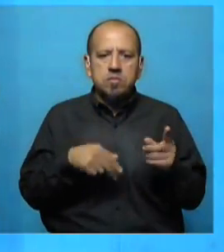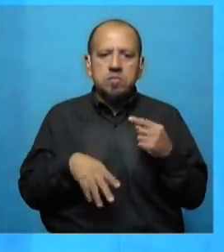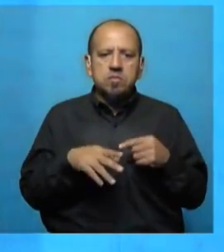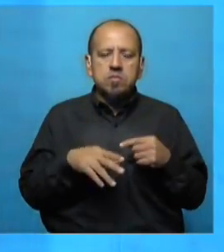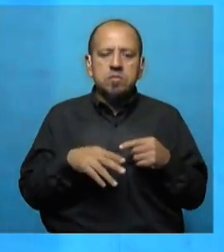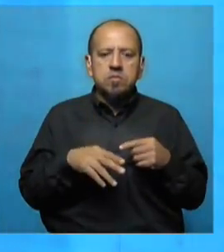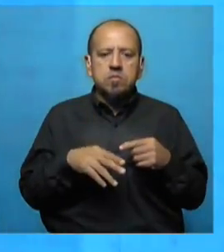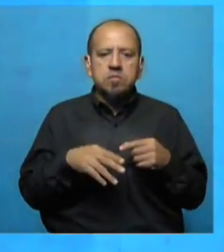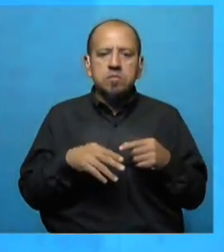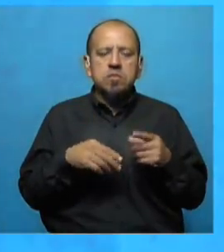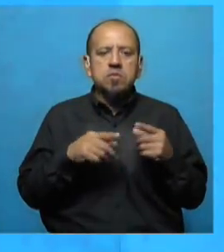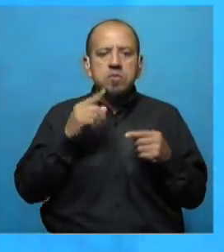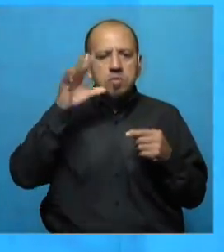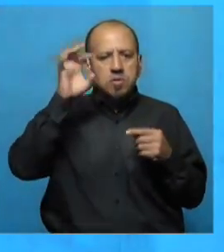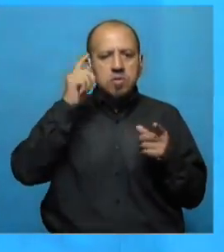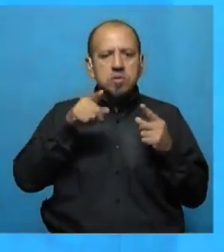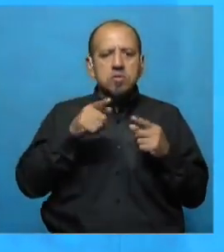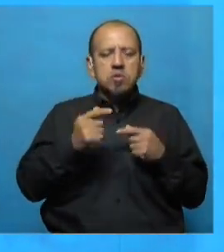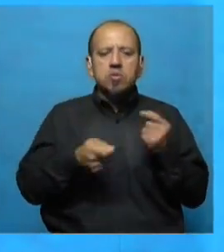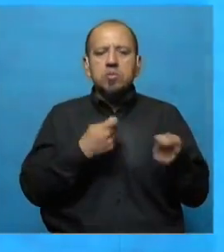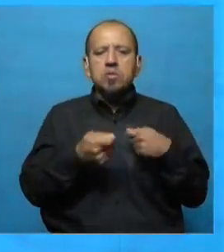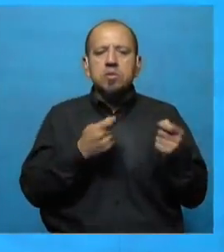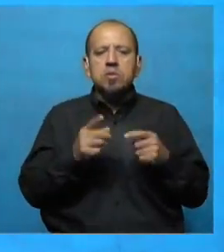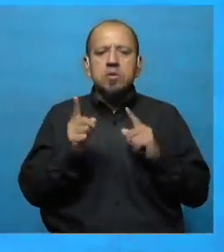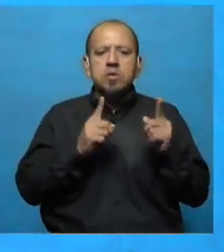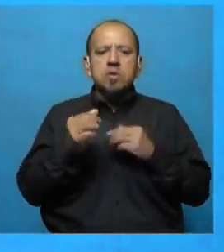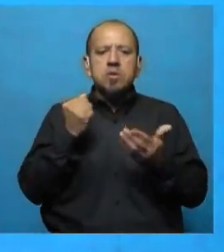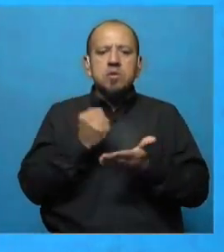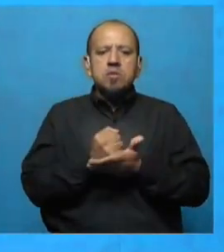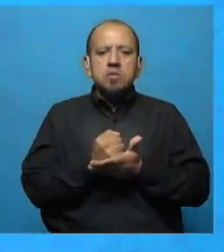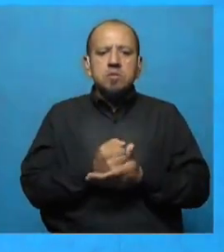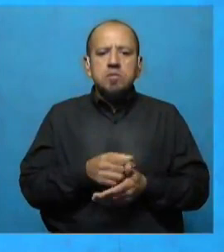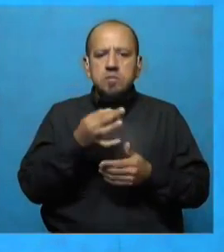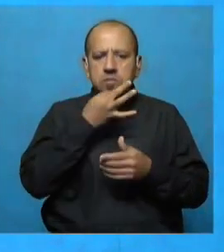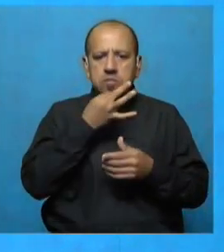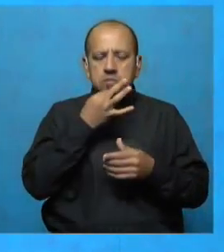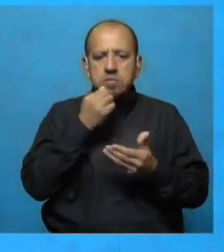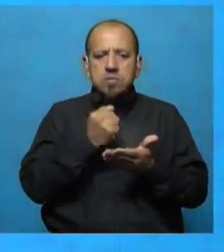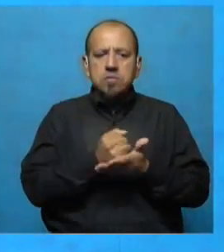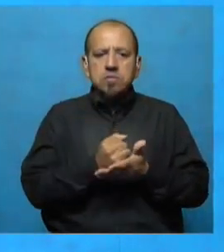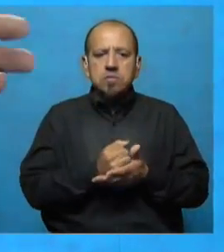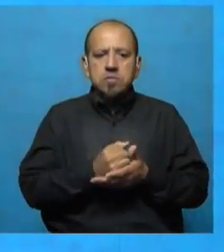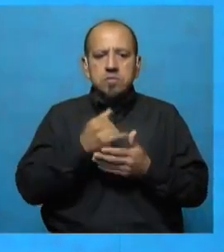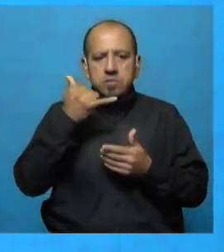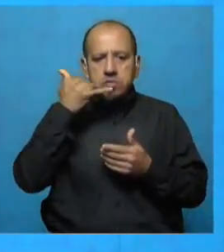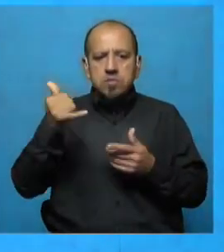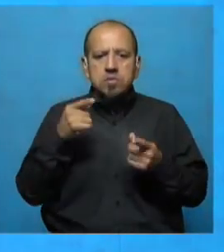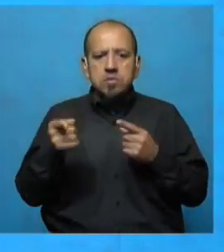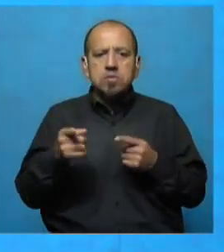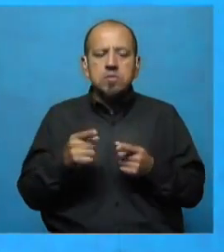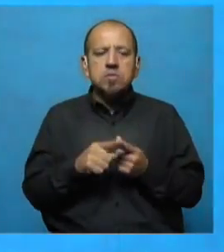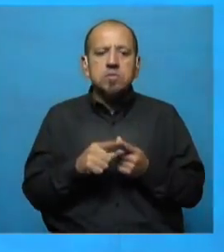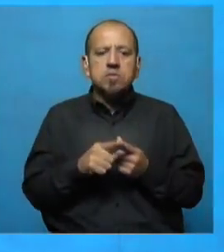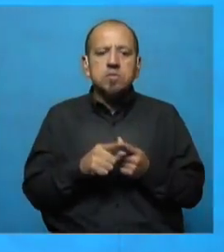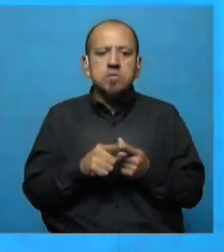alguien no le gusta algo que decís y recuerdo que tengo algún problema comercial con algunas marcas que no le gustó un chiste que dice sobre su llamaron al lugar donde yo trabajaba